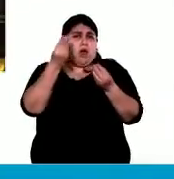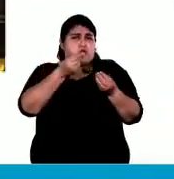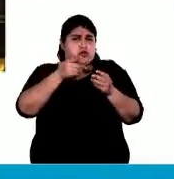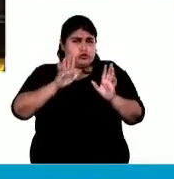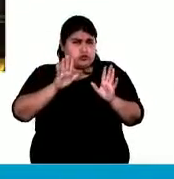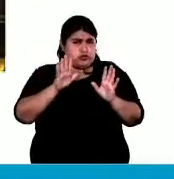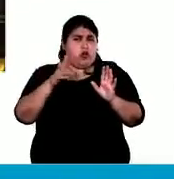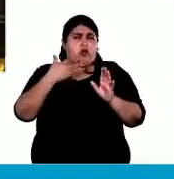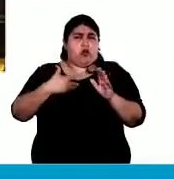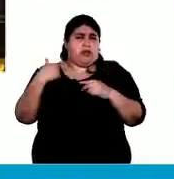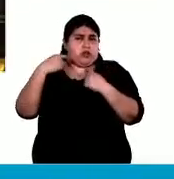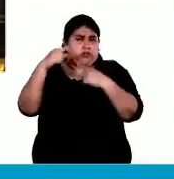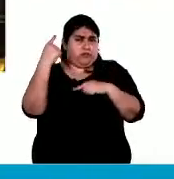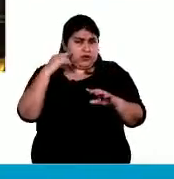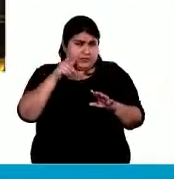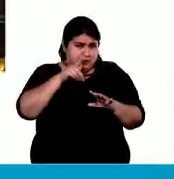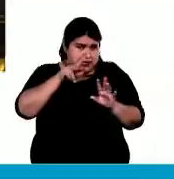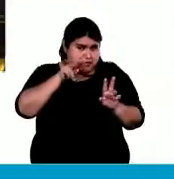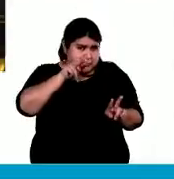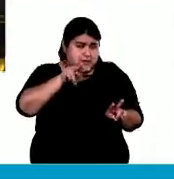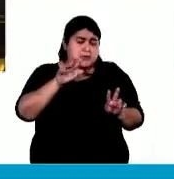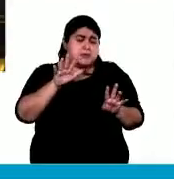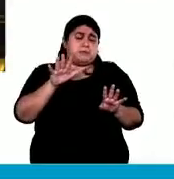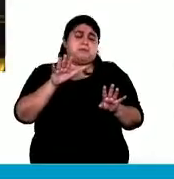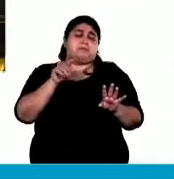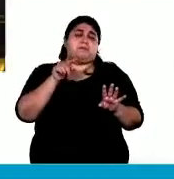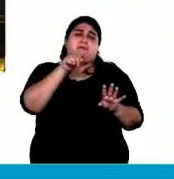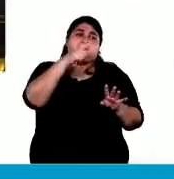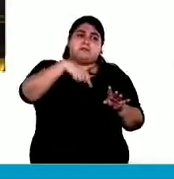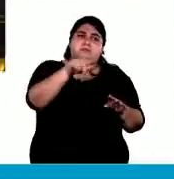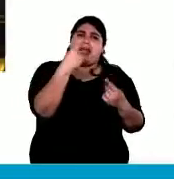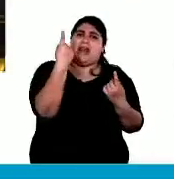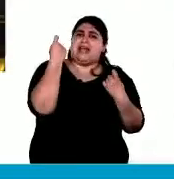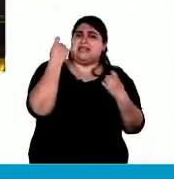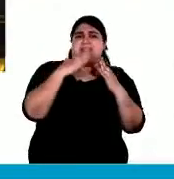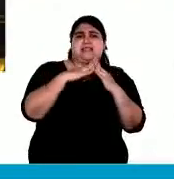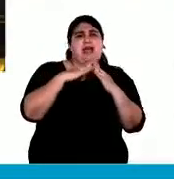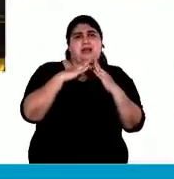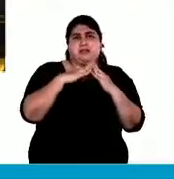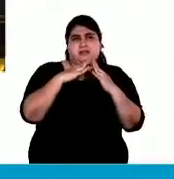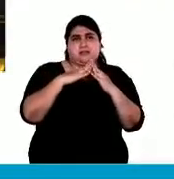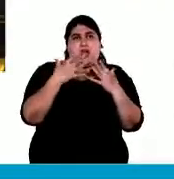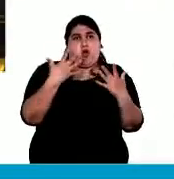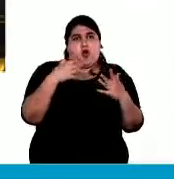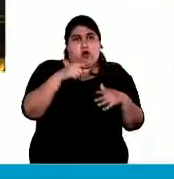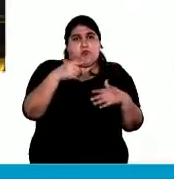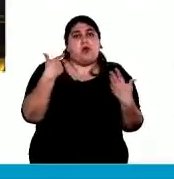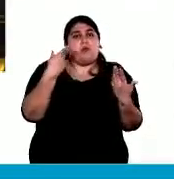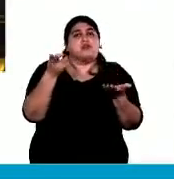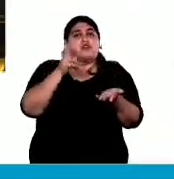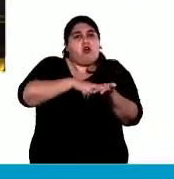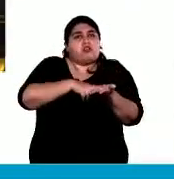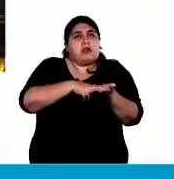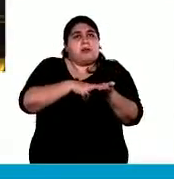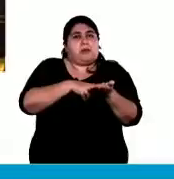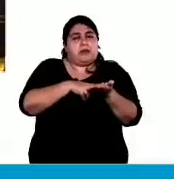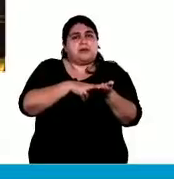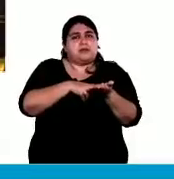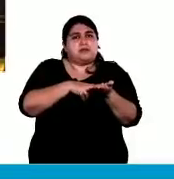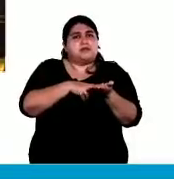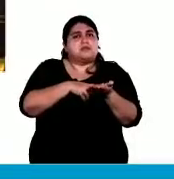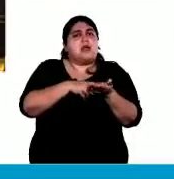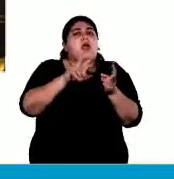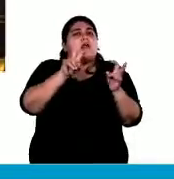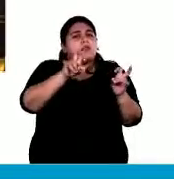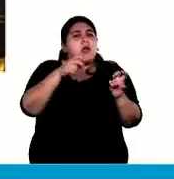diferentes gobiernos sino que para ellos es una necesidad eso está claro por eso volvieron a pesar del ataque a